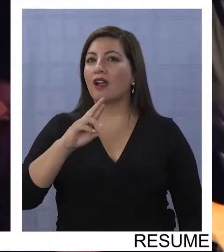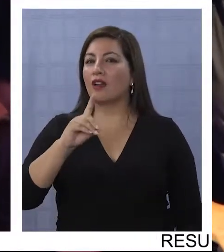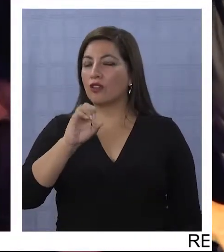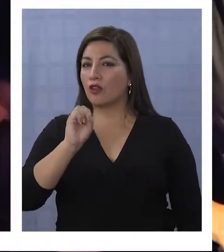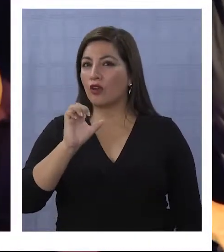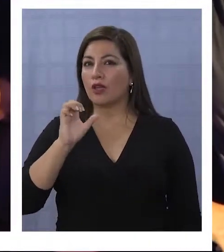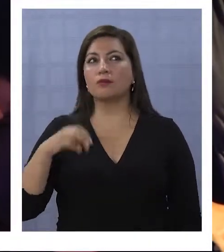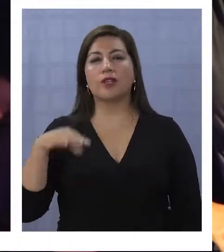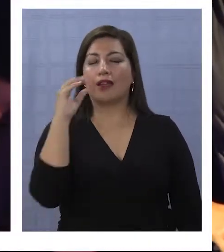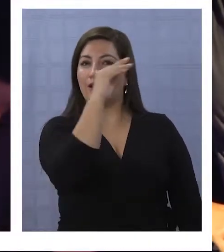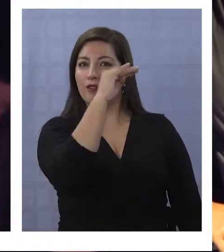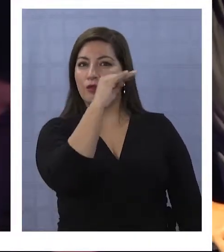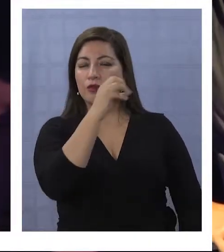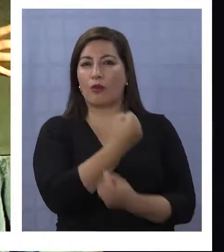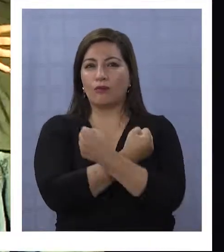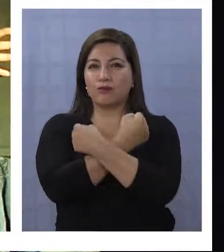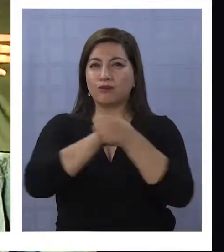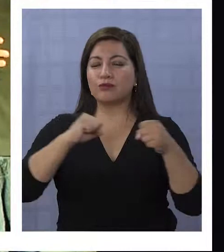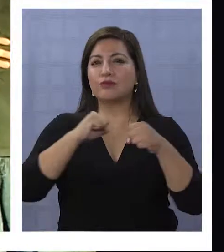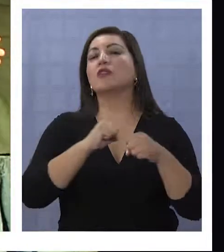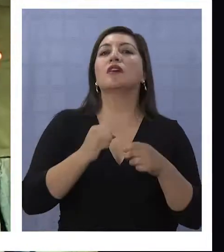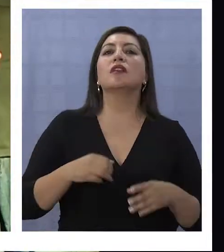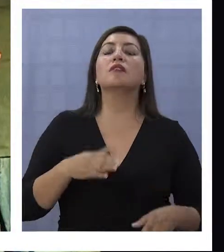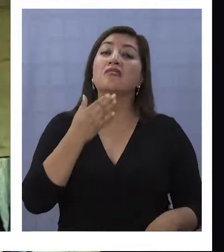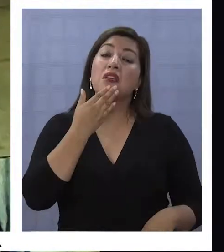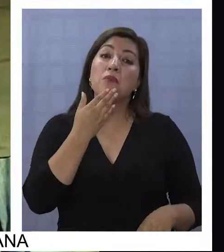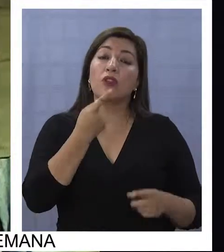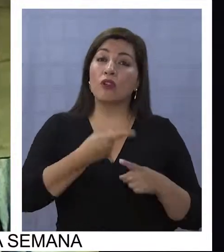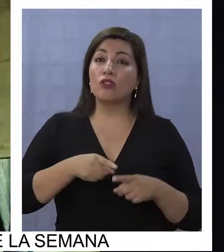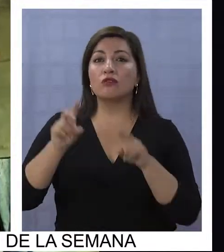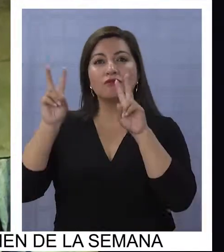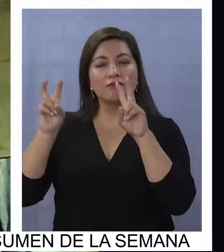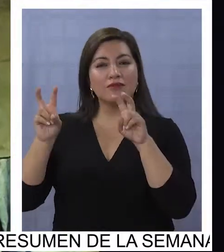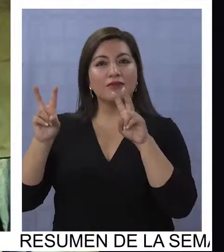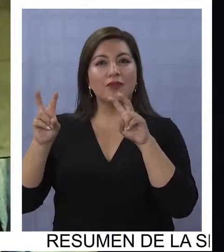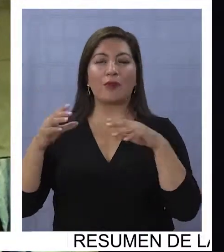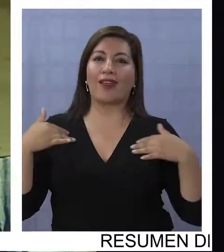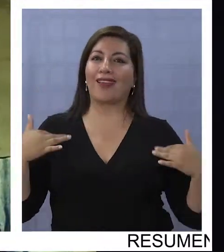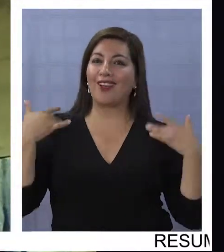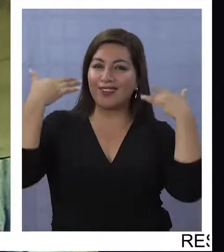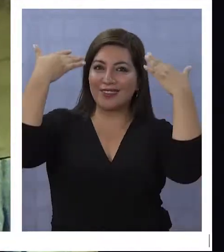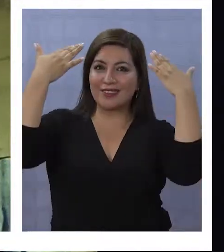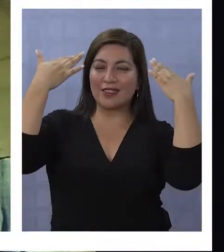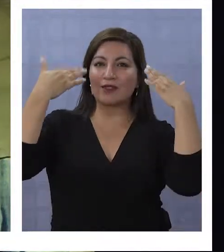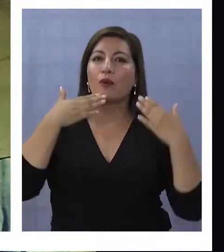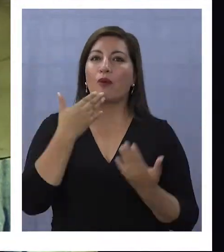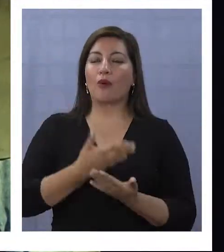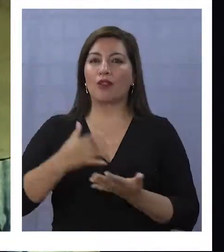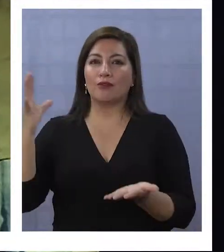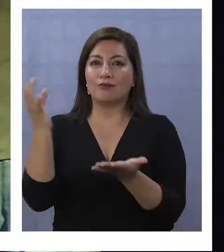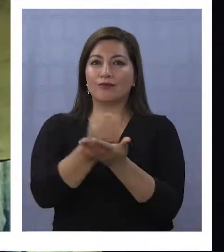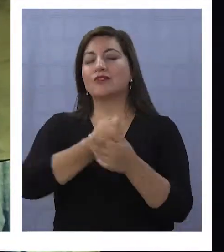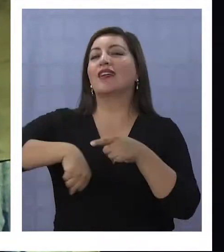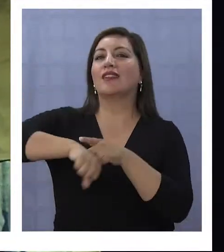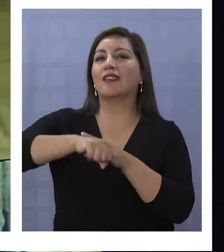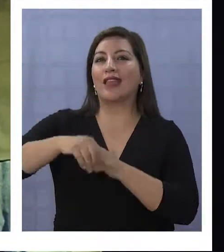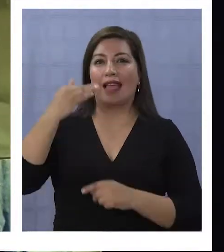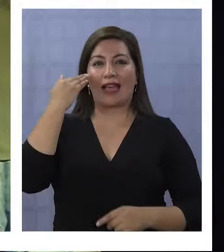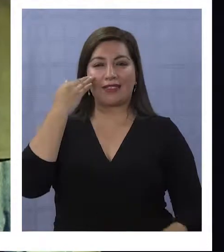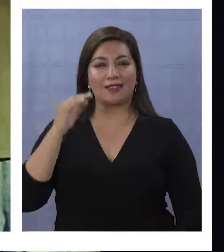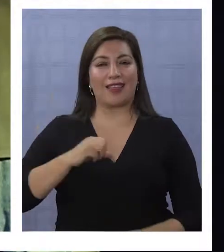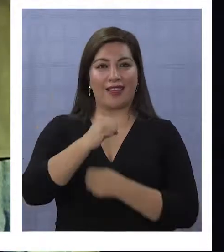Alto Hospicio y otros alegres como la obtención del campeonato de fútbol a mediados de los